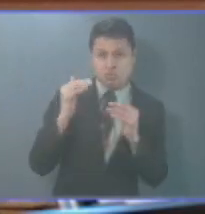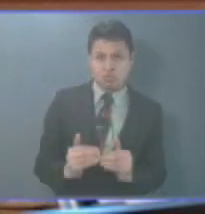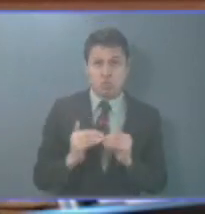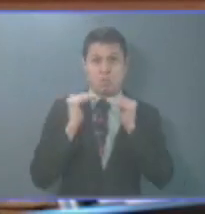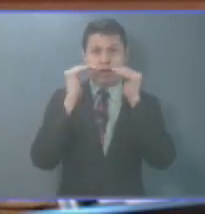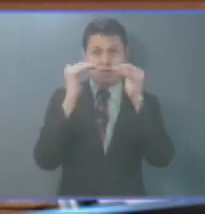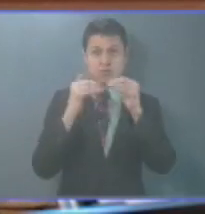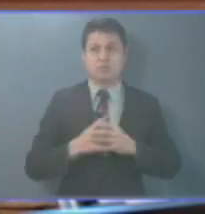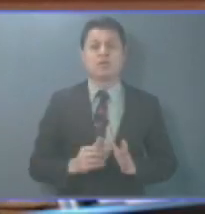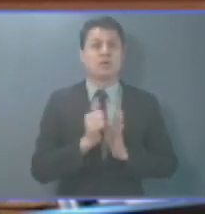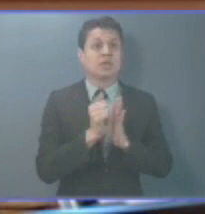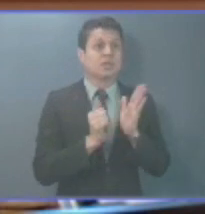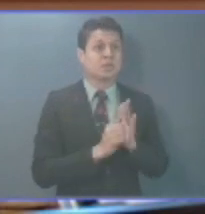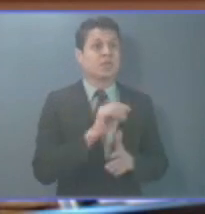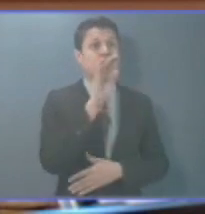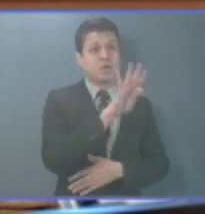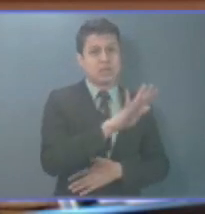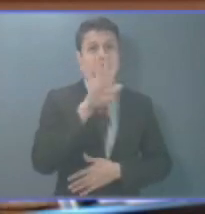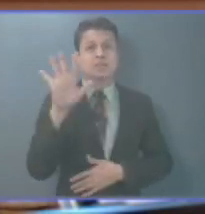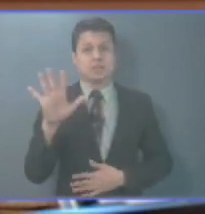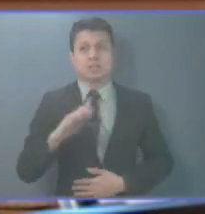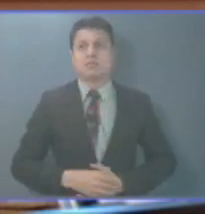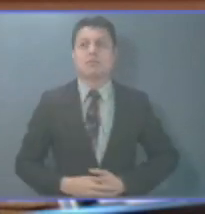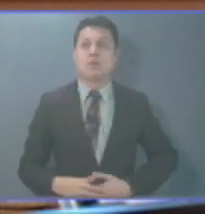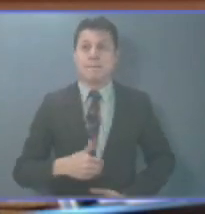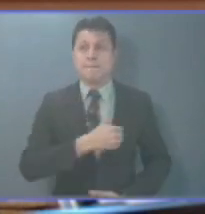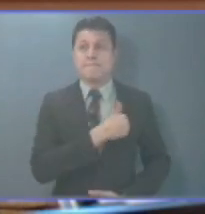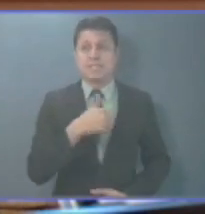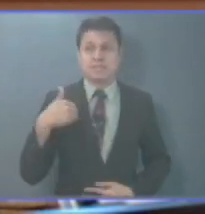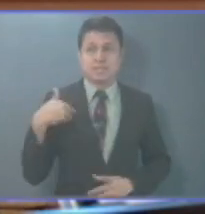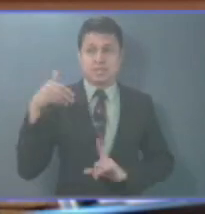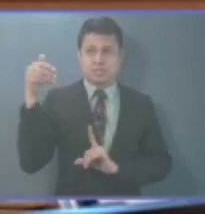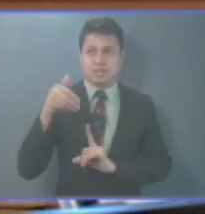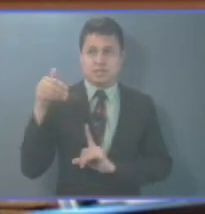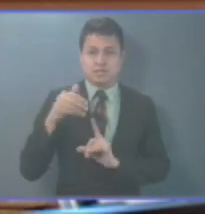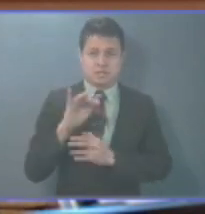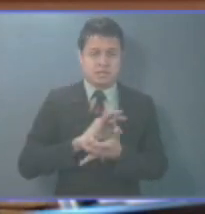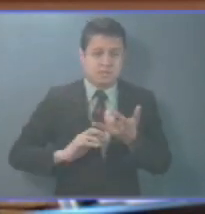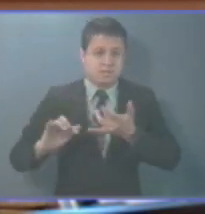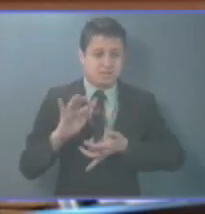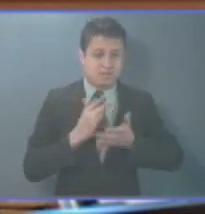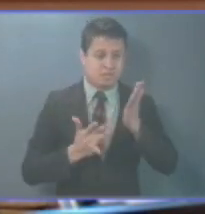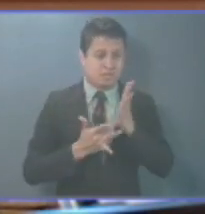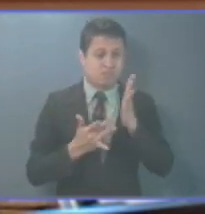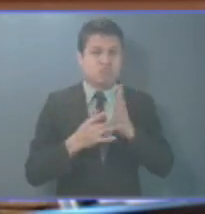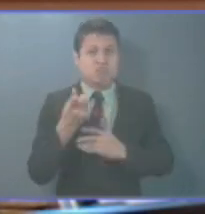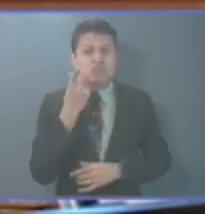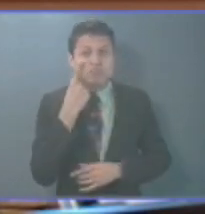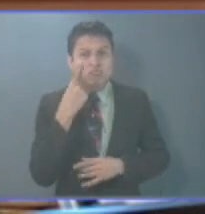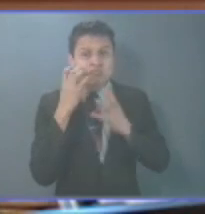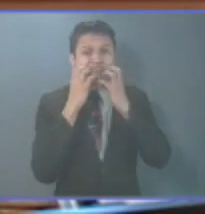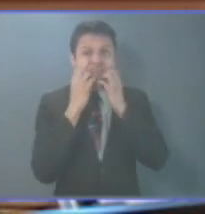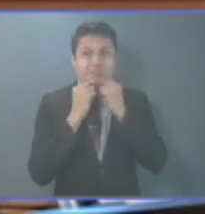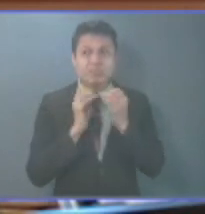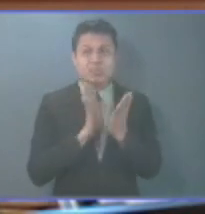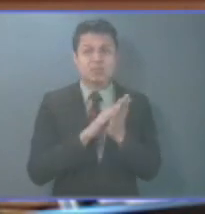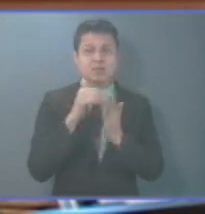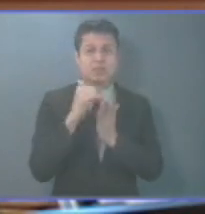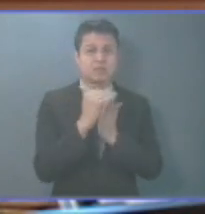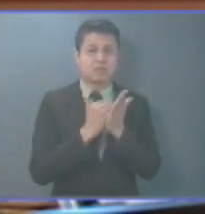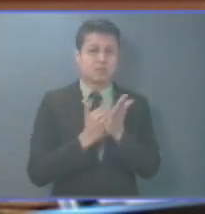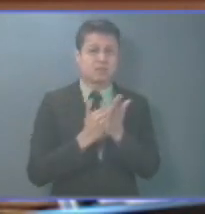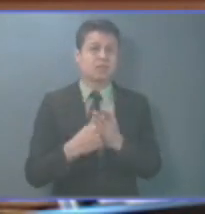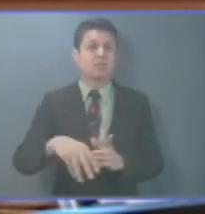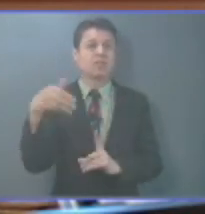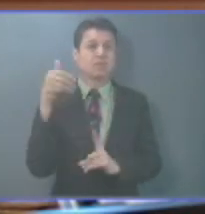superior inclusiva, artículo 45. El Ministerio de Educación, Ciencia y Tecnología velará para que los planes y programas de estudio de